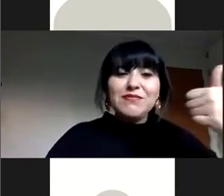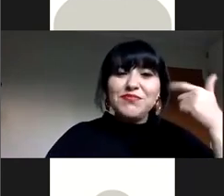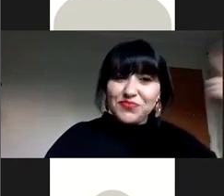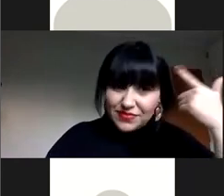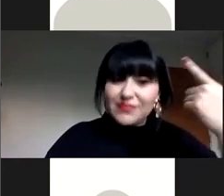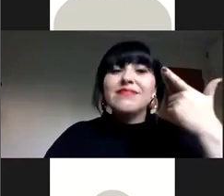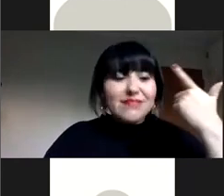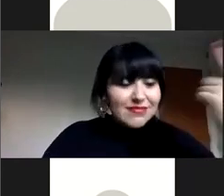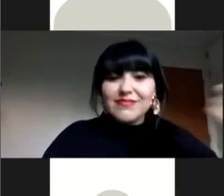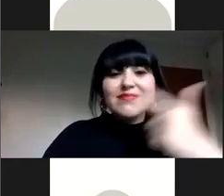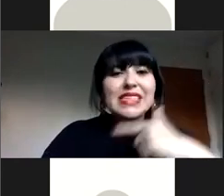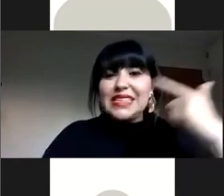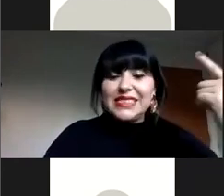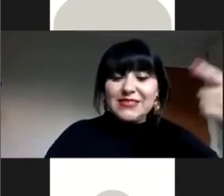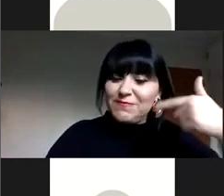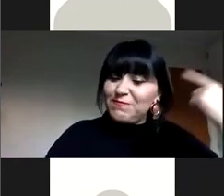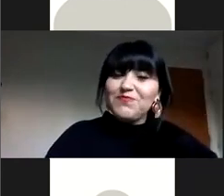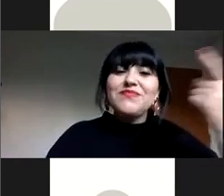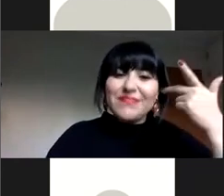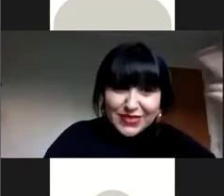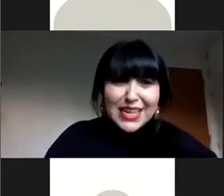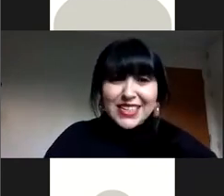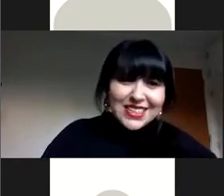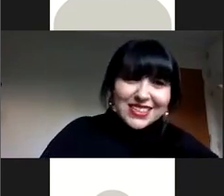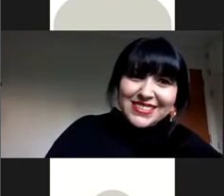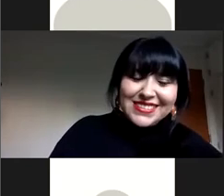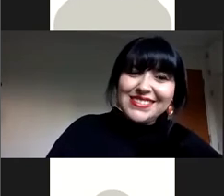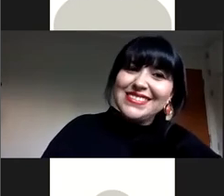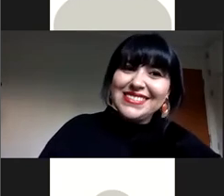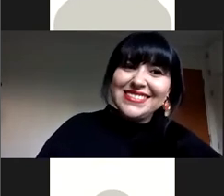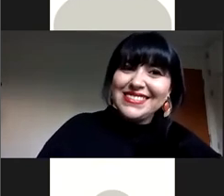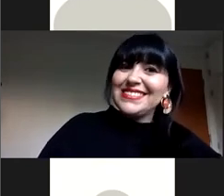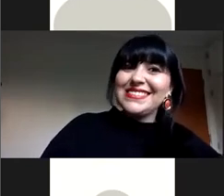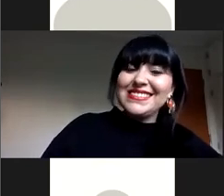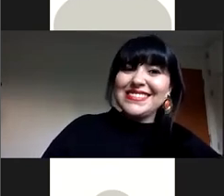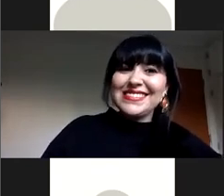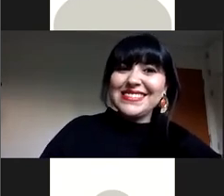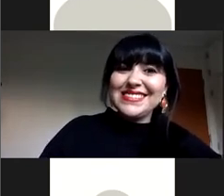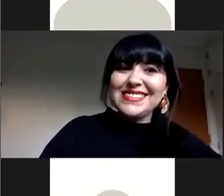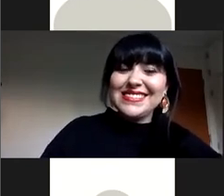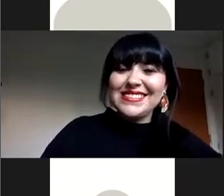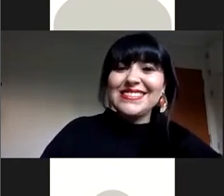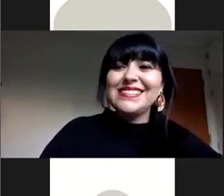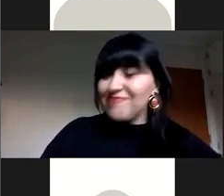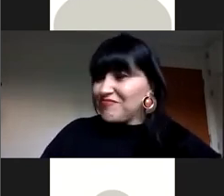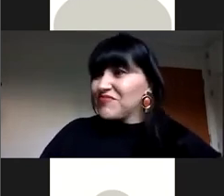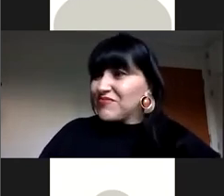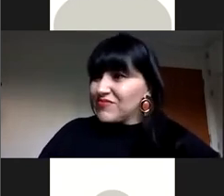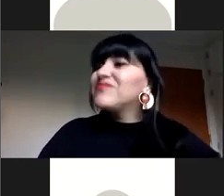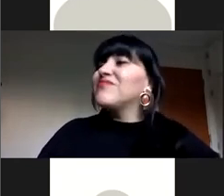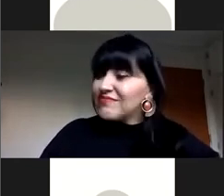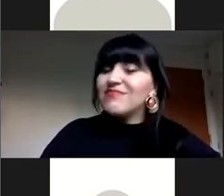Autocultivo, nos dice Estefanía. Precios más altos, Mario. Bien. La nueva forma de obtención, las nuevas formas de